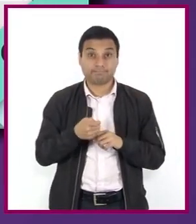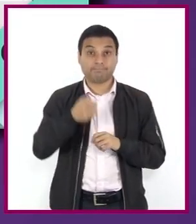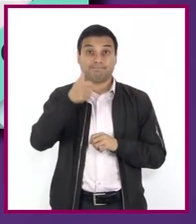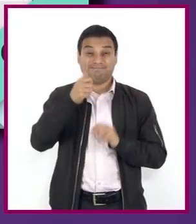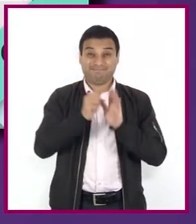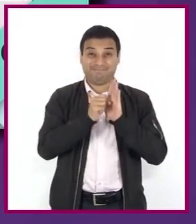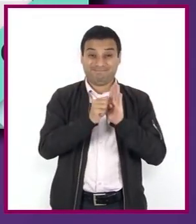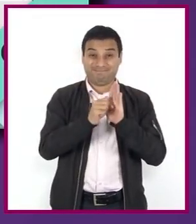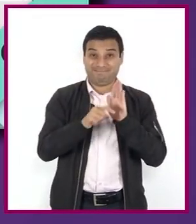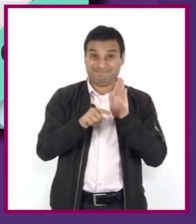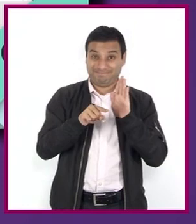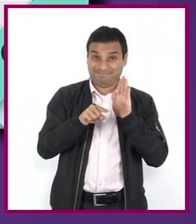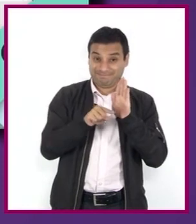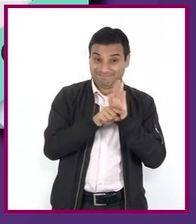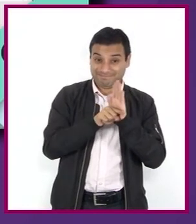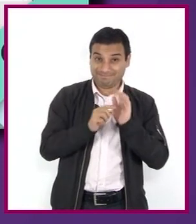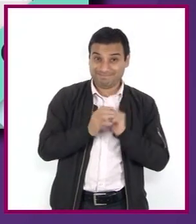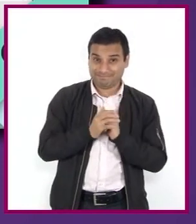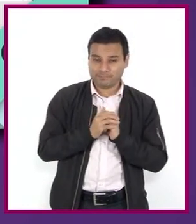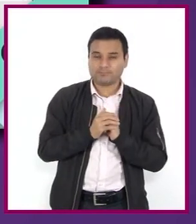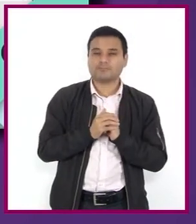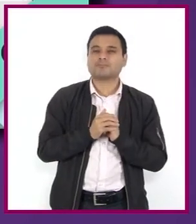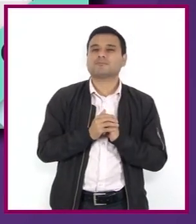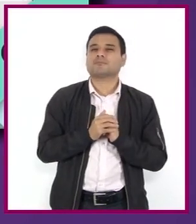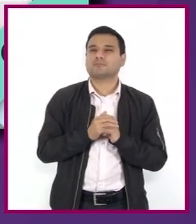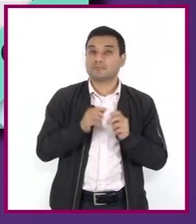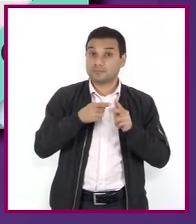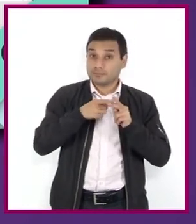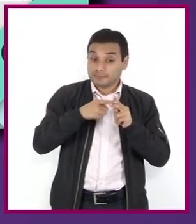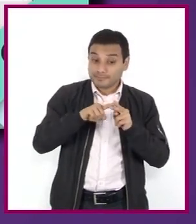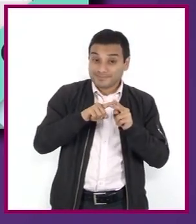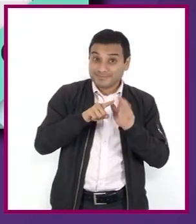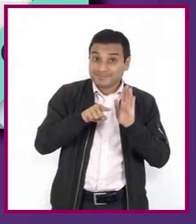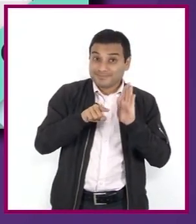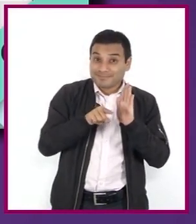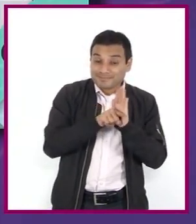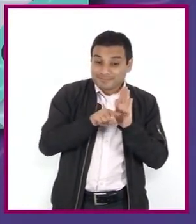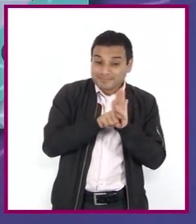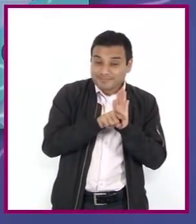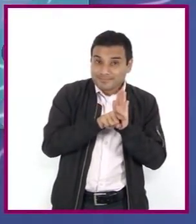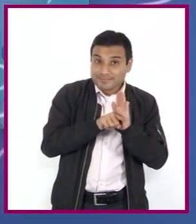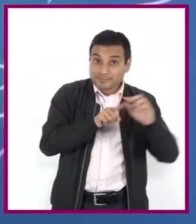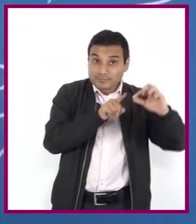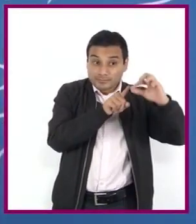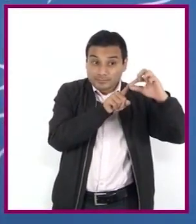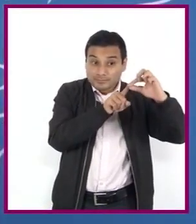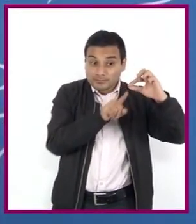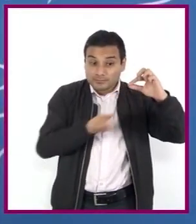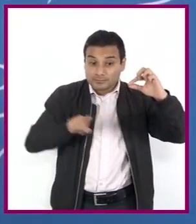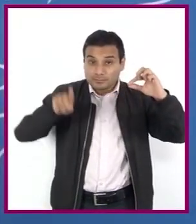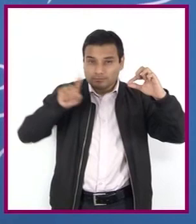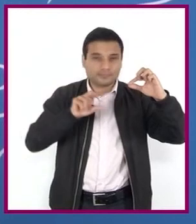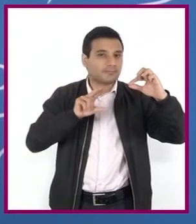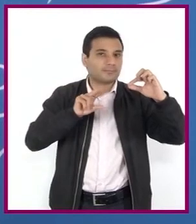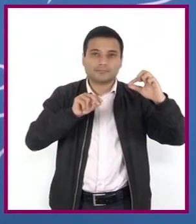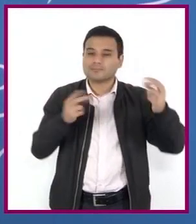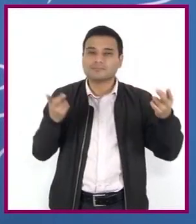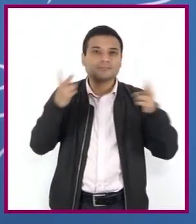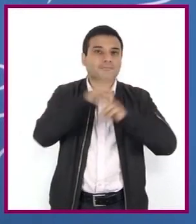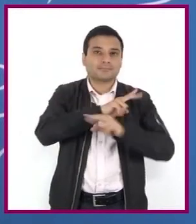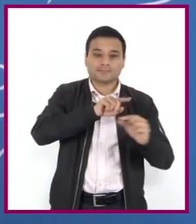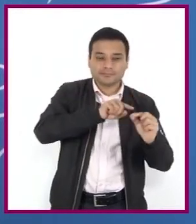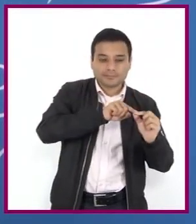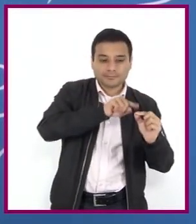negativo hizo que la gráfica quedara invertida con respecto a los primeros 3 ejercicios. Con estos ejercicios